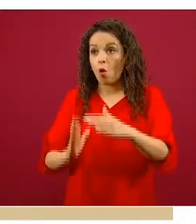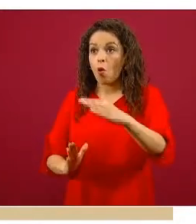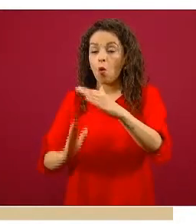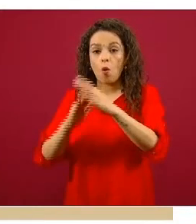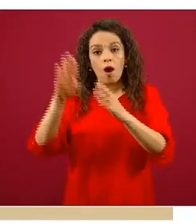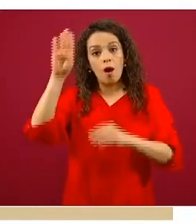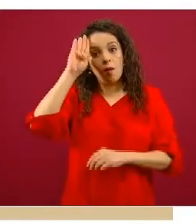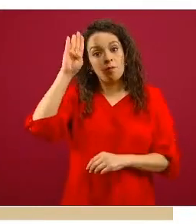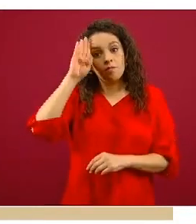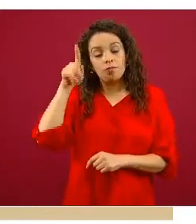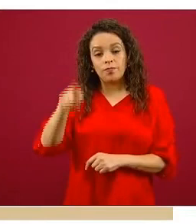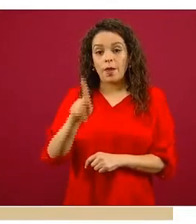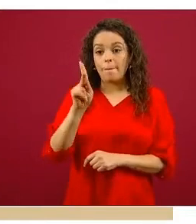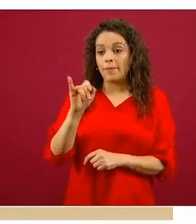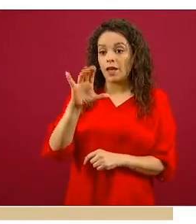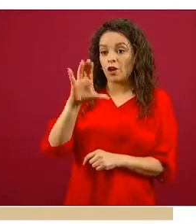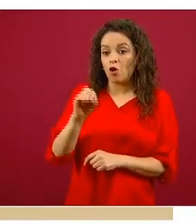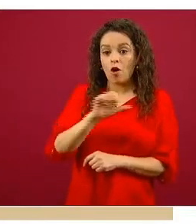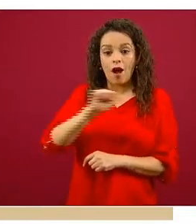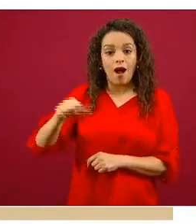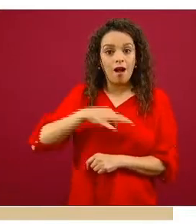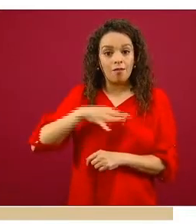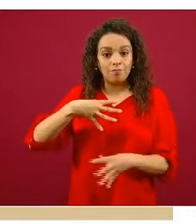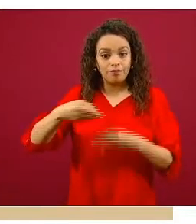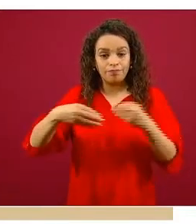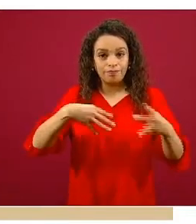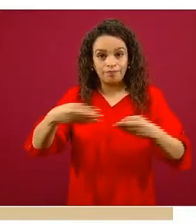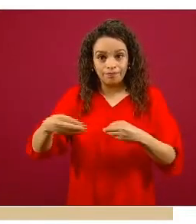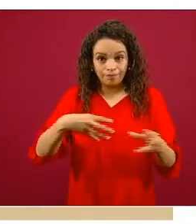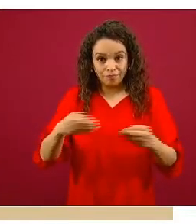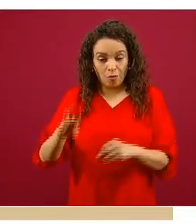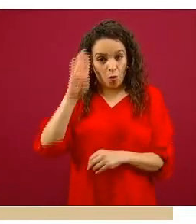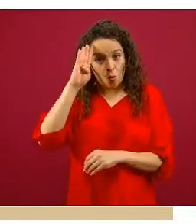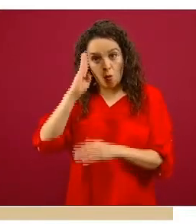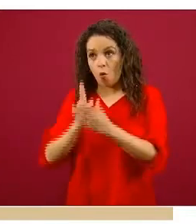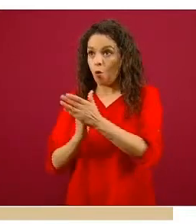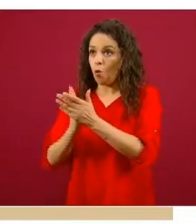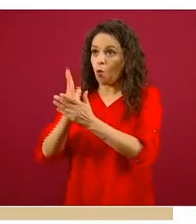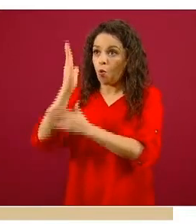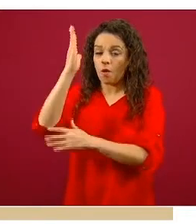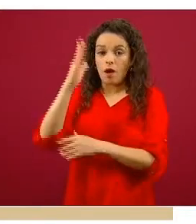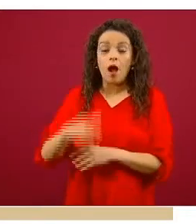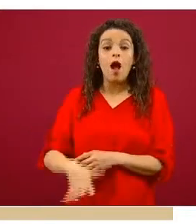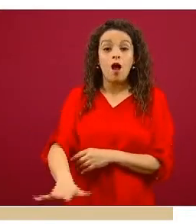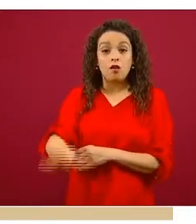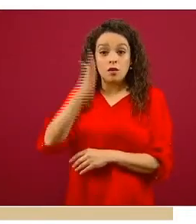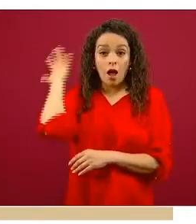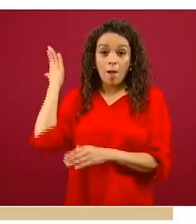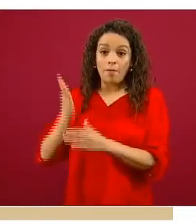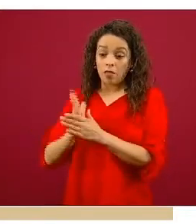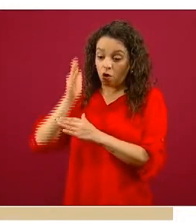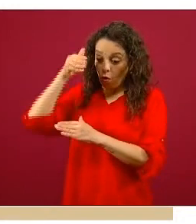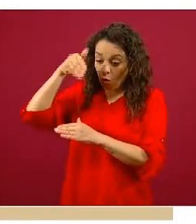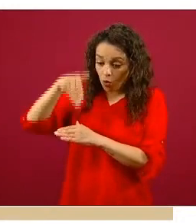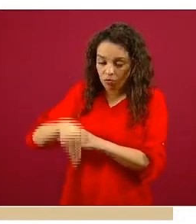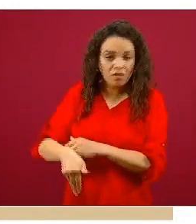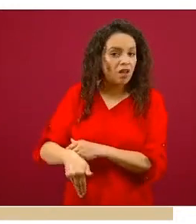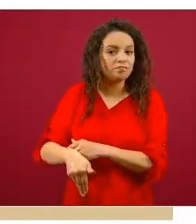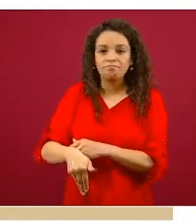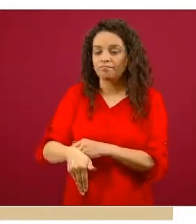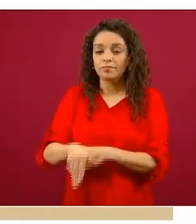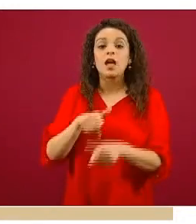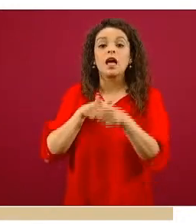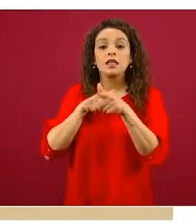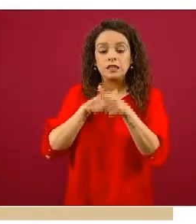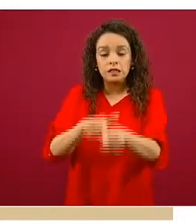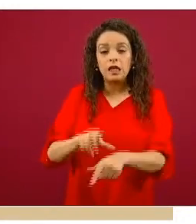primer pico epidémico, un primer acmé. No bajó rápidamente, se mantuvo la transmisión durante los siguientes